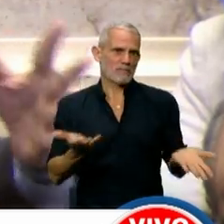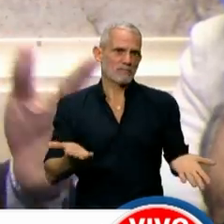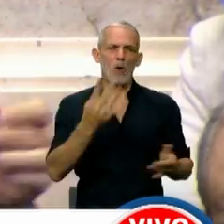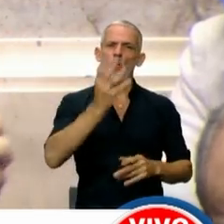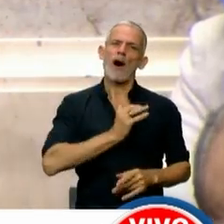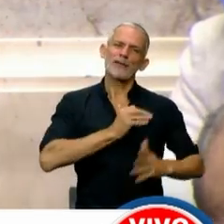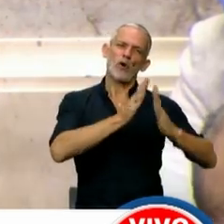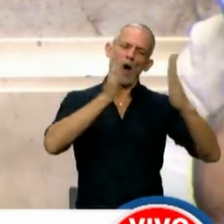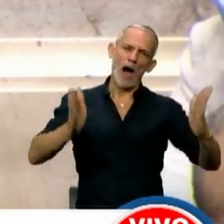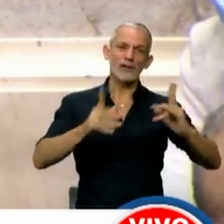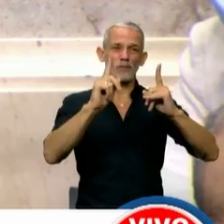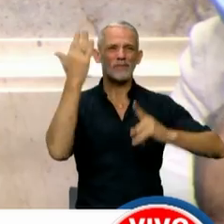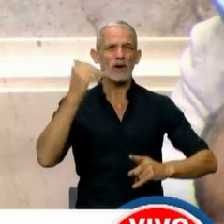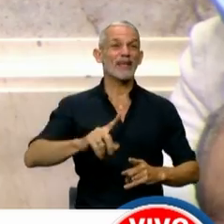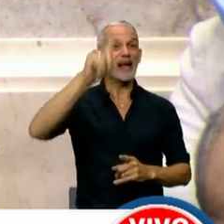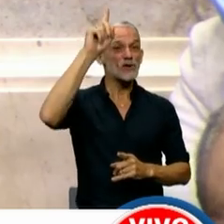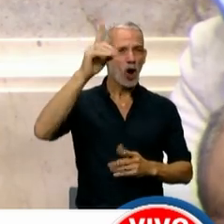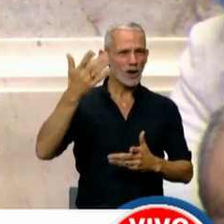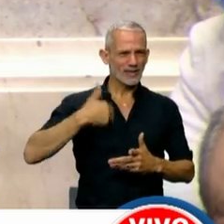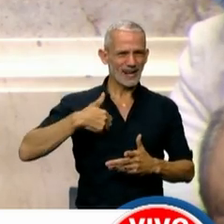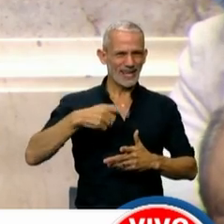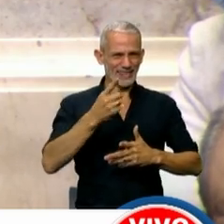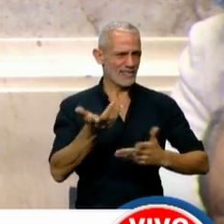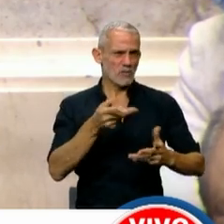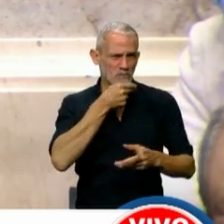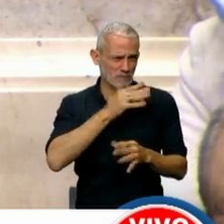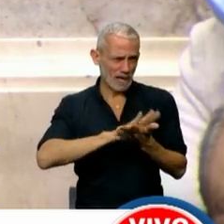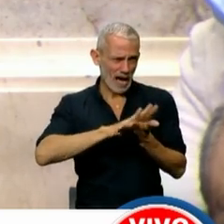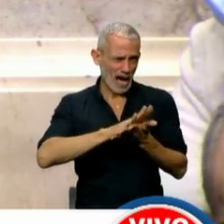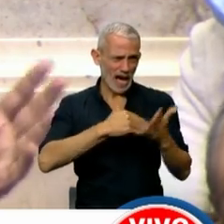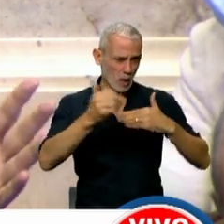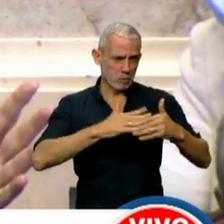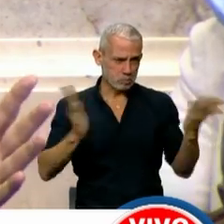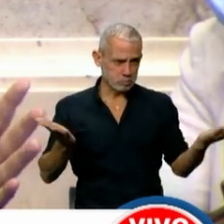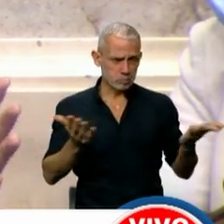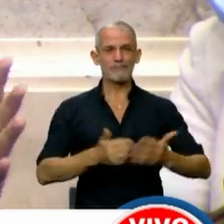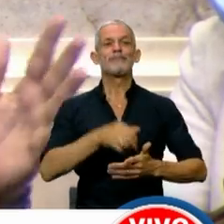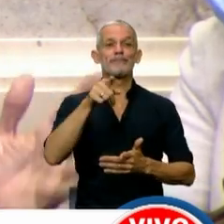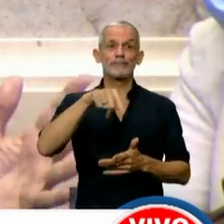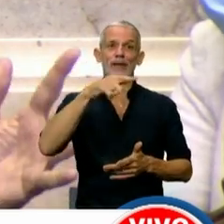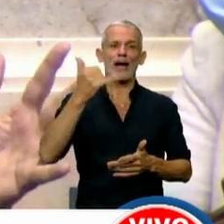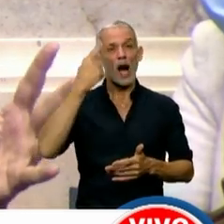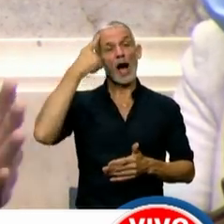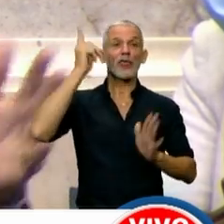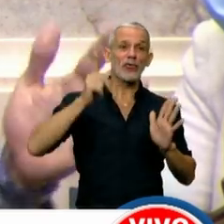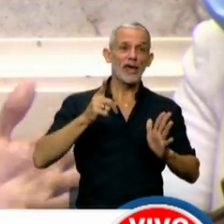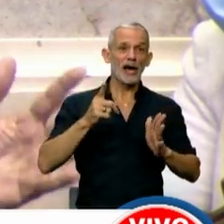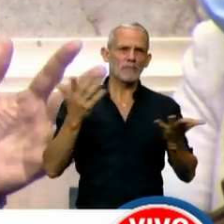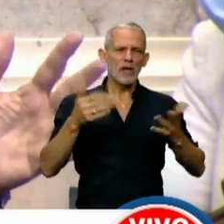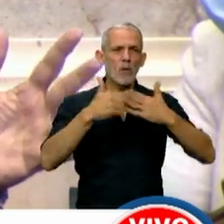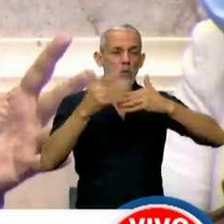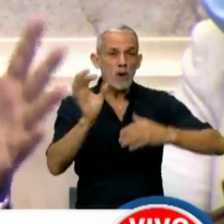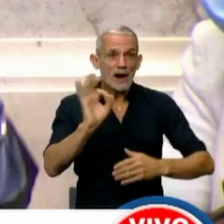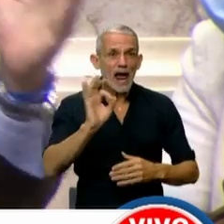cuatro años en el norte en el norte argentino y tuvieron una idea como no había